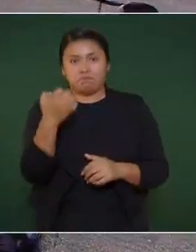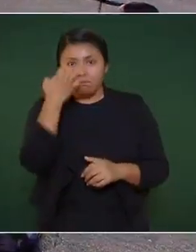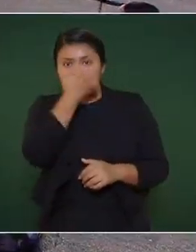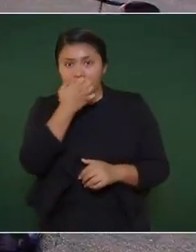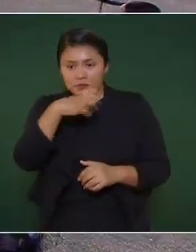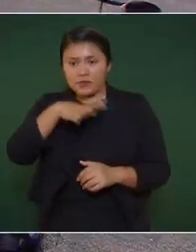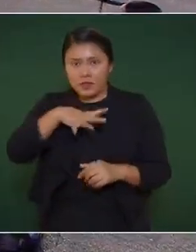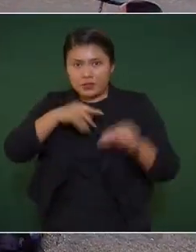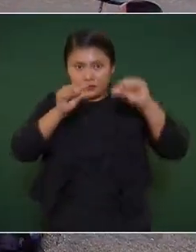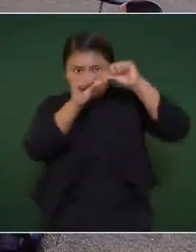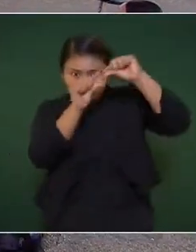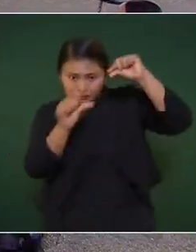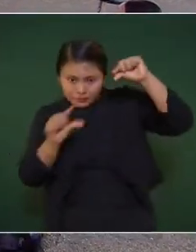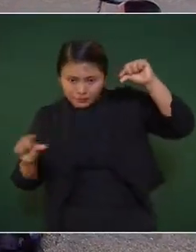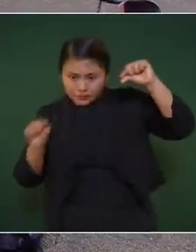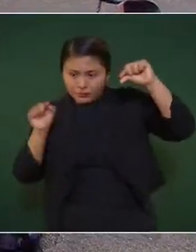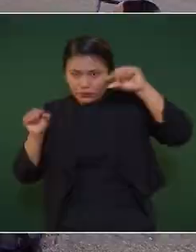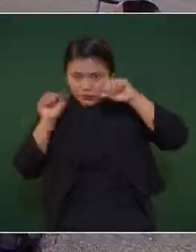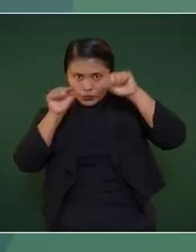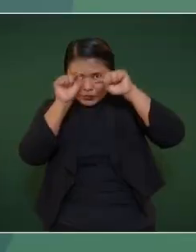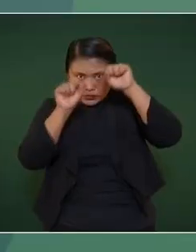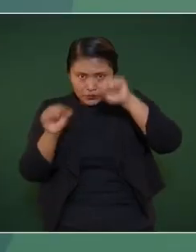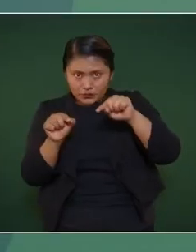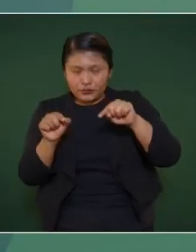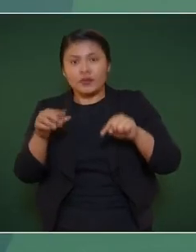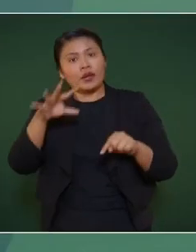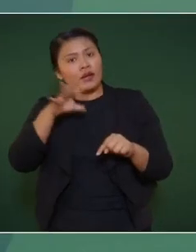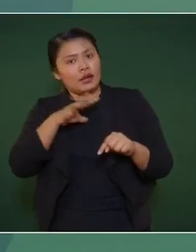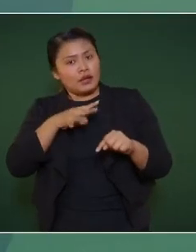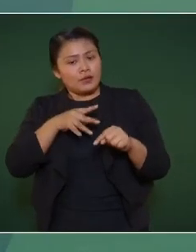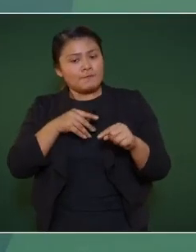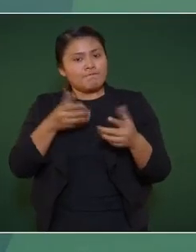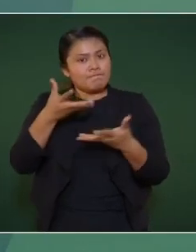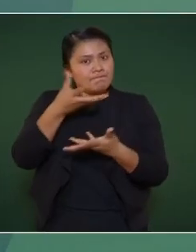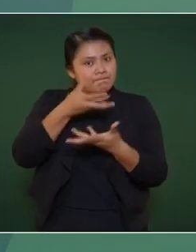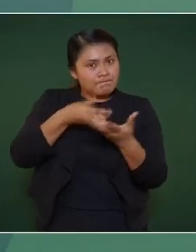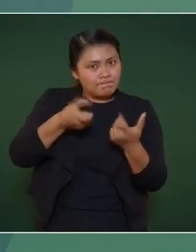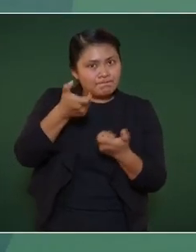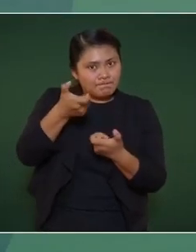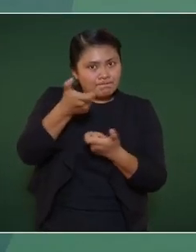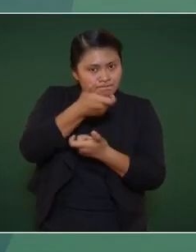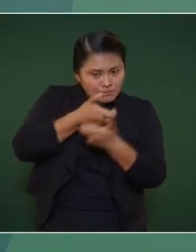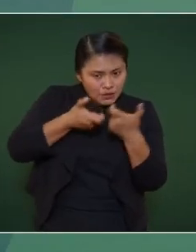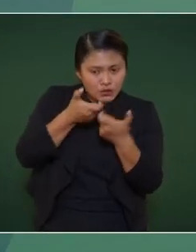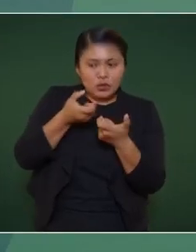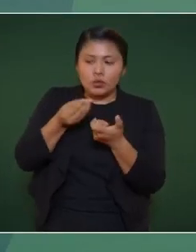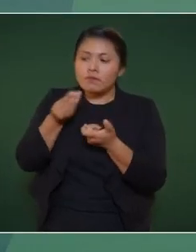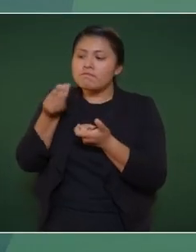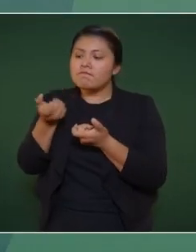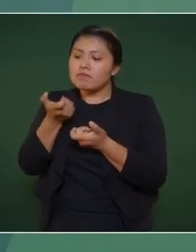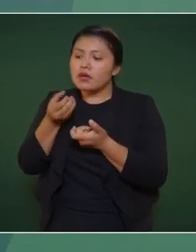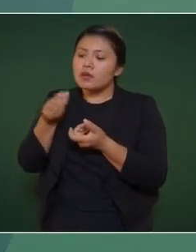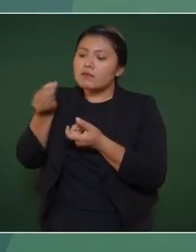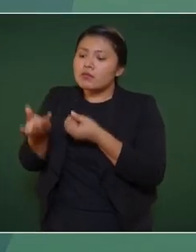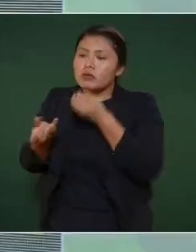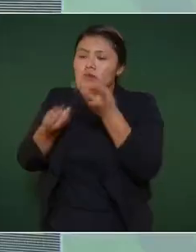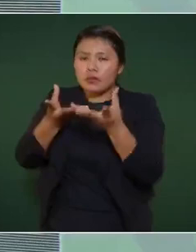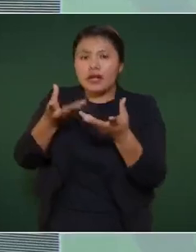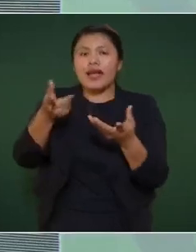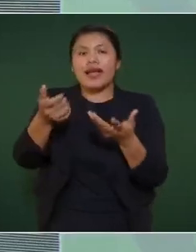y se han entregado presupuesto a sociedades de madres, de padres de familia para el